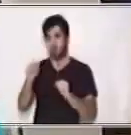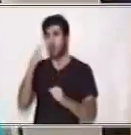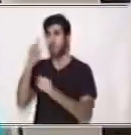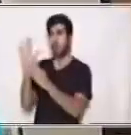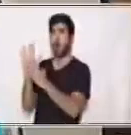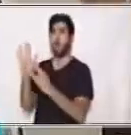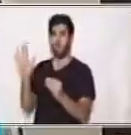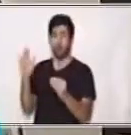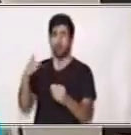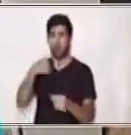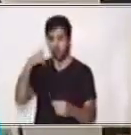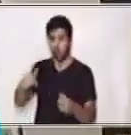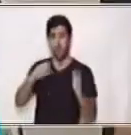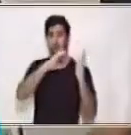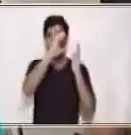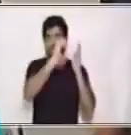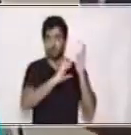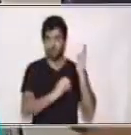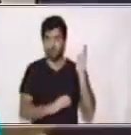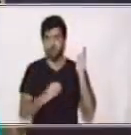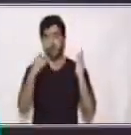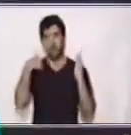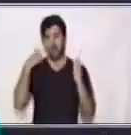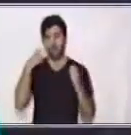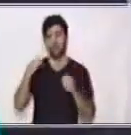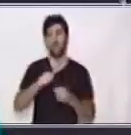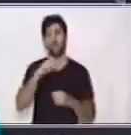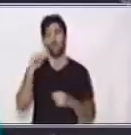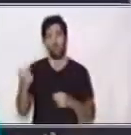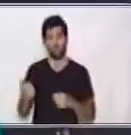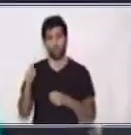borrar y vamos a iniciar un siguiente ejemplo.